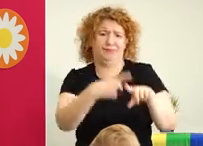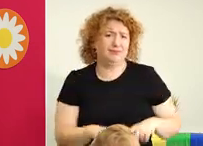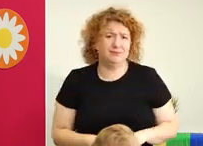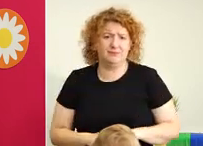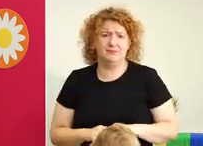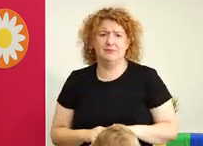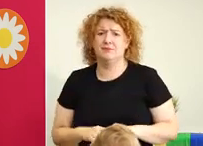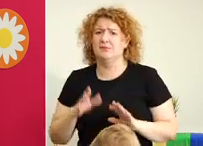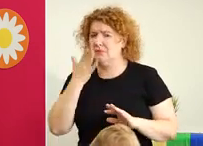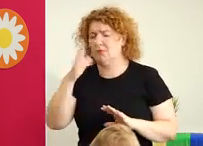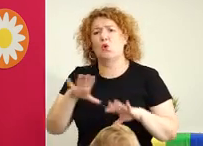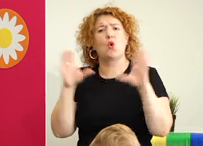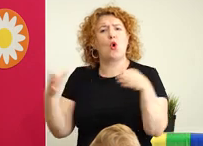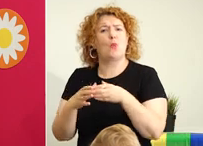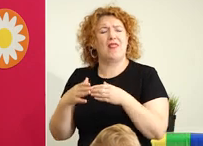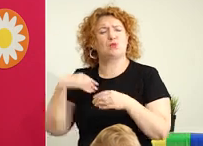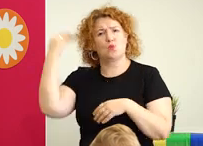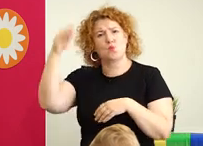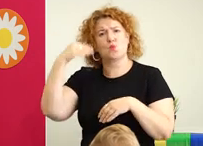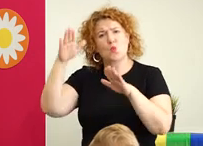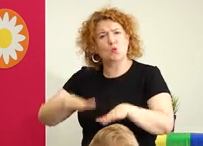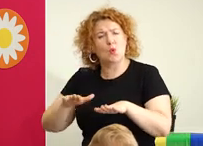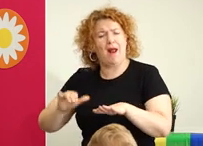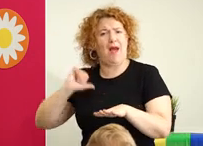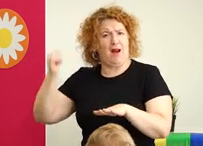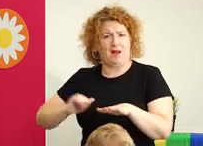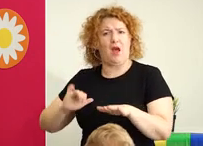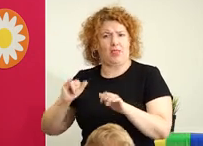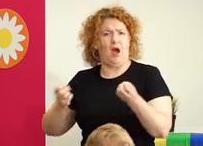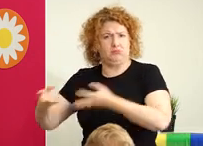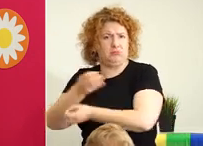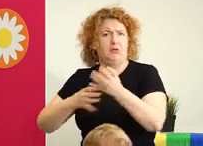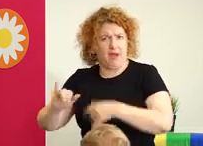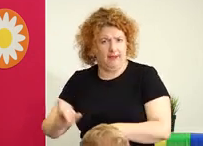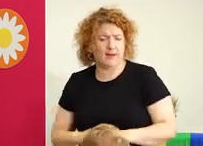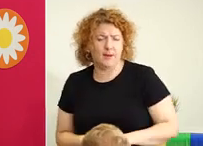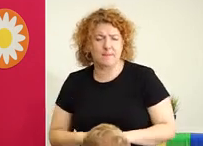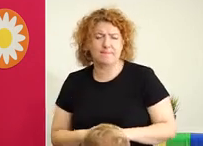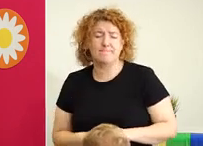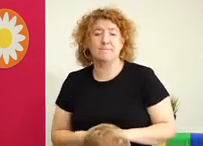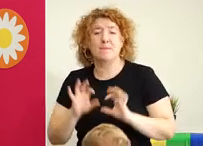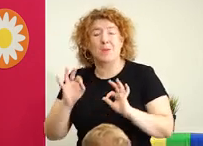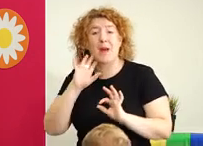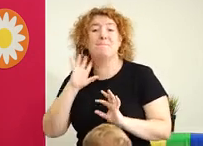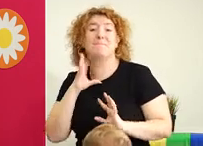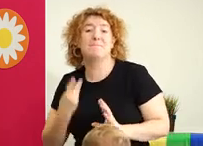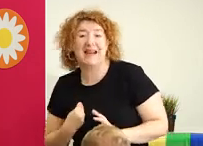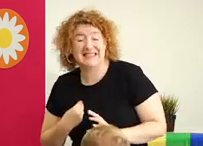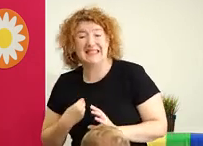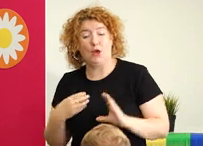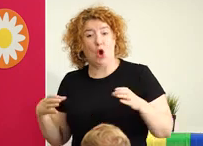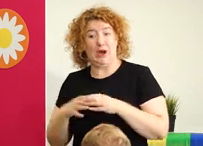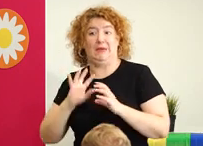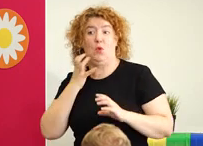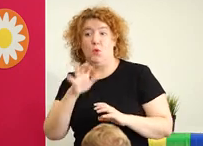y riqueza dentro de las comunidades musulmanas. Y en concreto, dentro de las comunidades palestinas y del colectivo queer, quiero